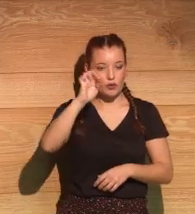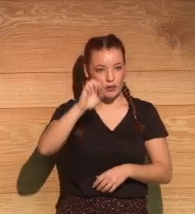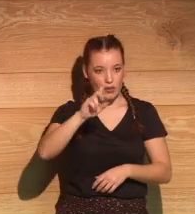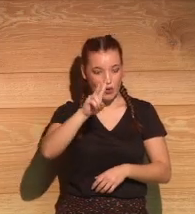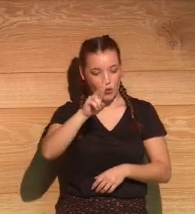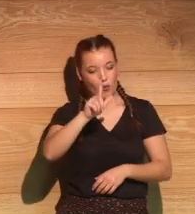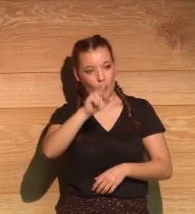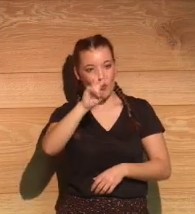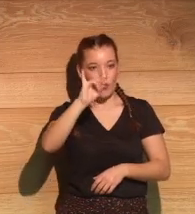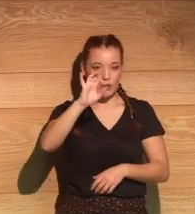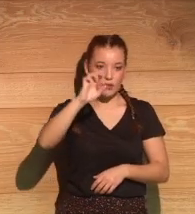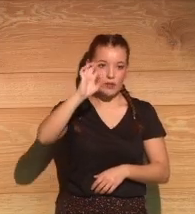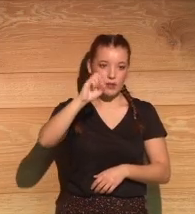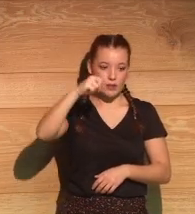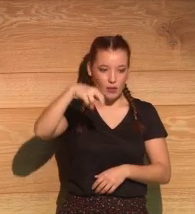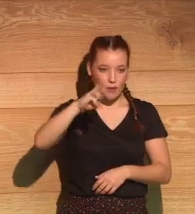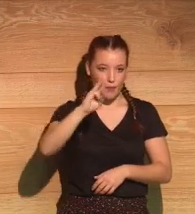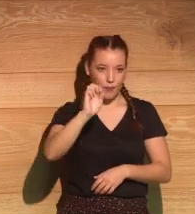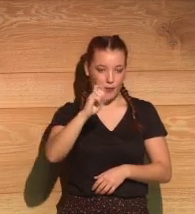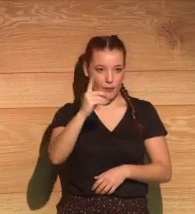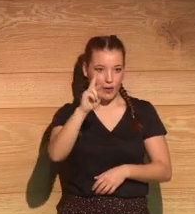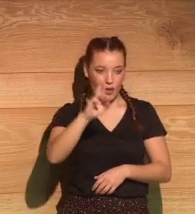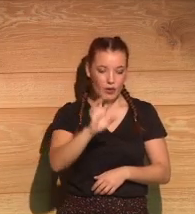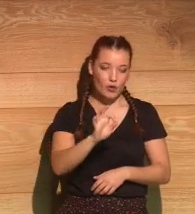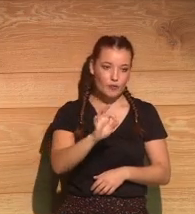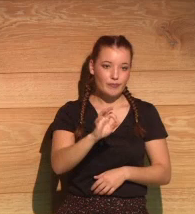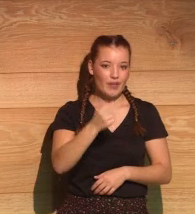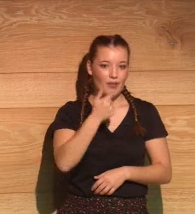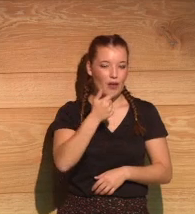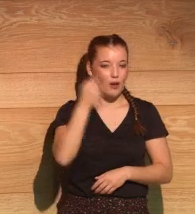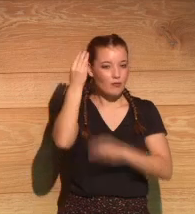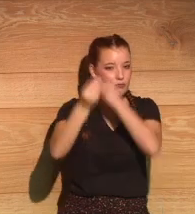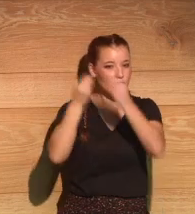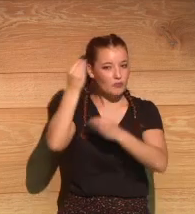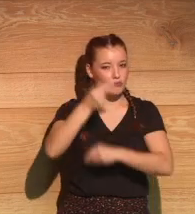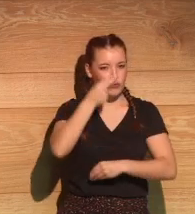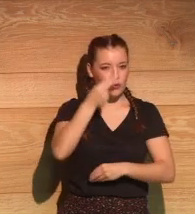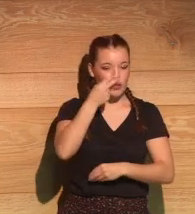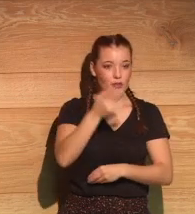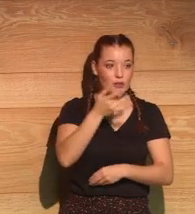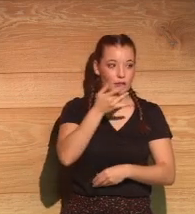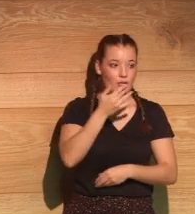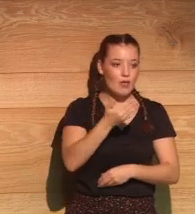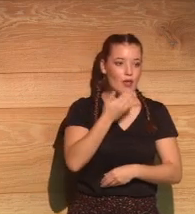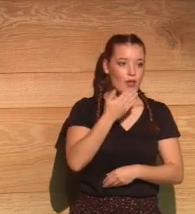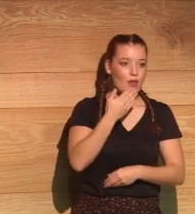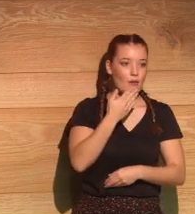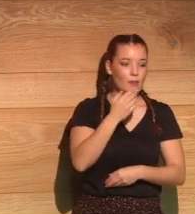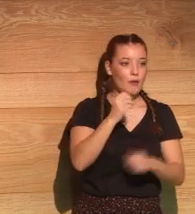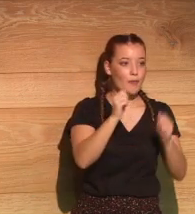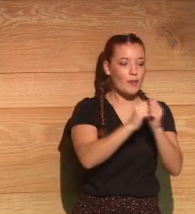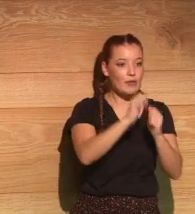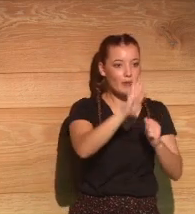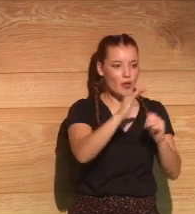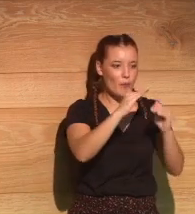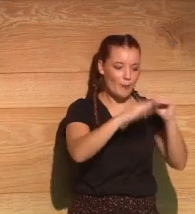muy bonita de este lema clásico de Winston Churchill, de que si eres menor de 25 años y no eres de izquierdas no tienes corazón,